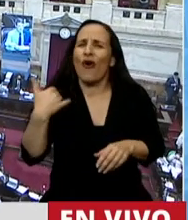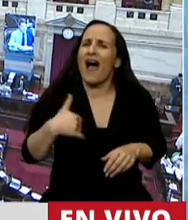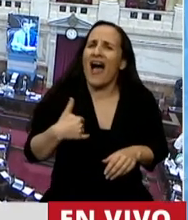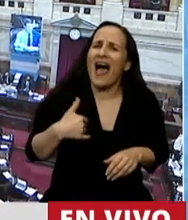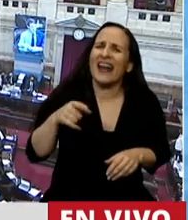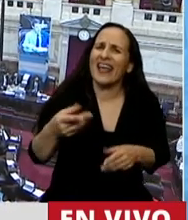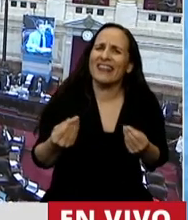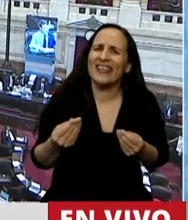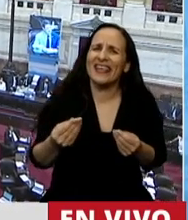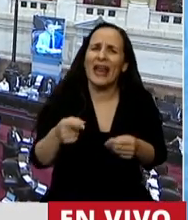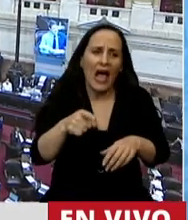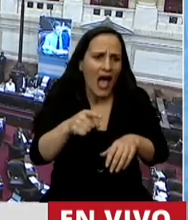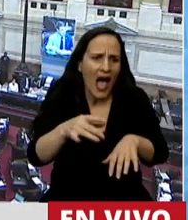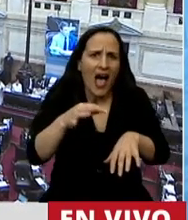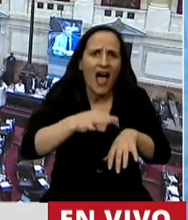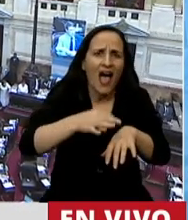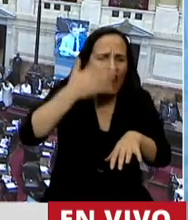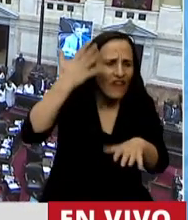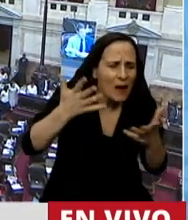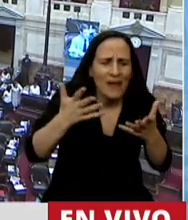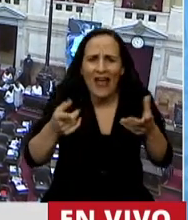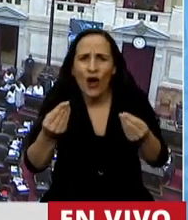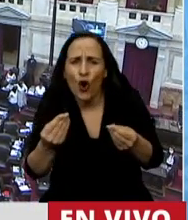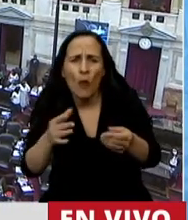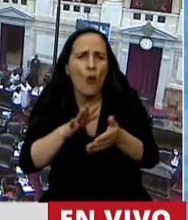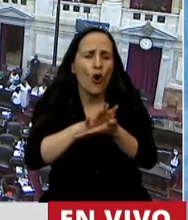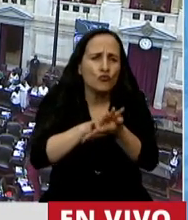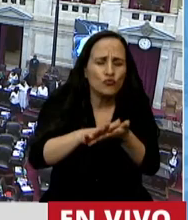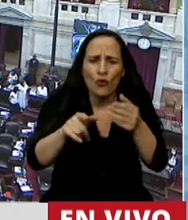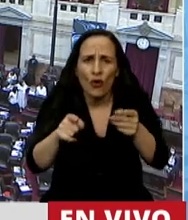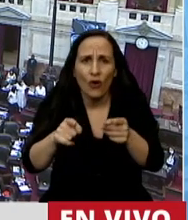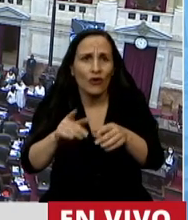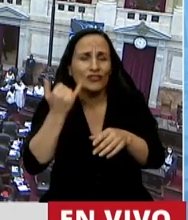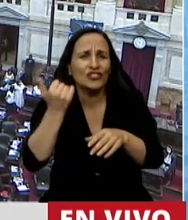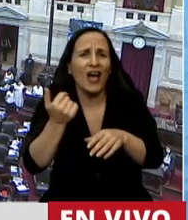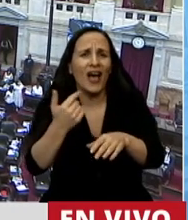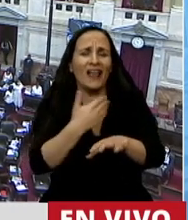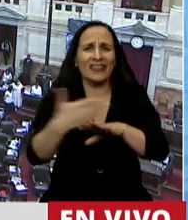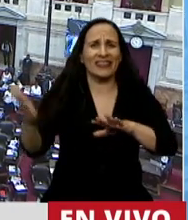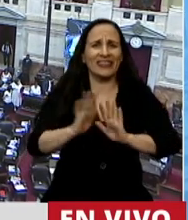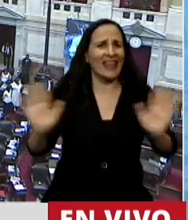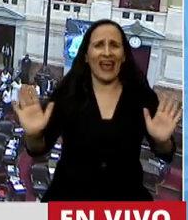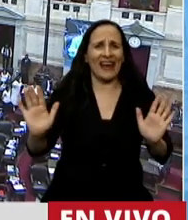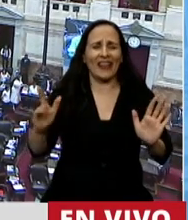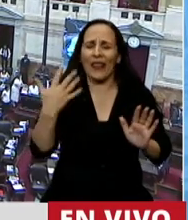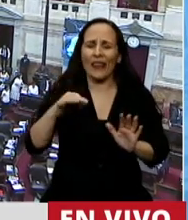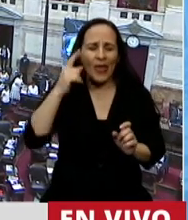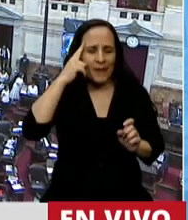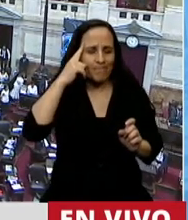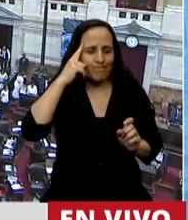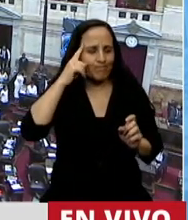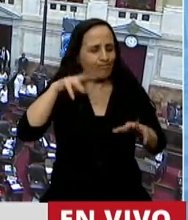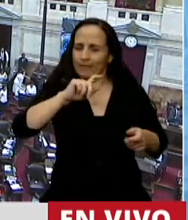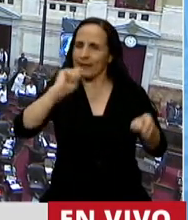de trabajar en la enfermedad y en la cura. Cuando llega la cura de los médicos muchas veces es tarde. Hay que cambiar el paradigma